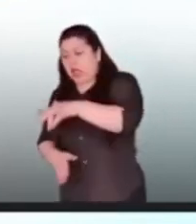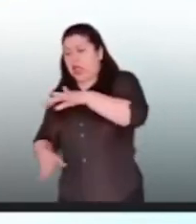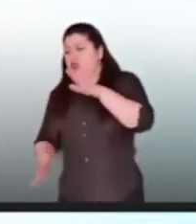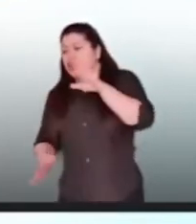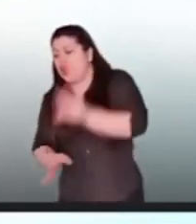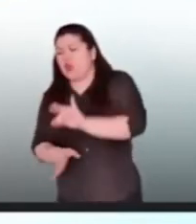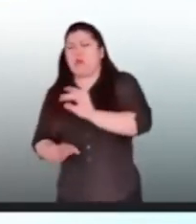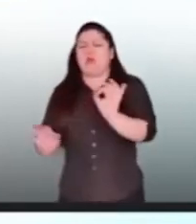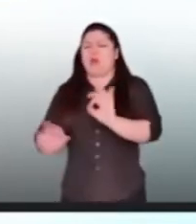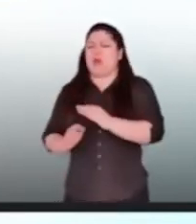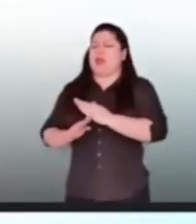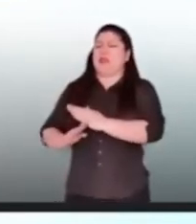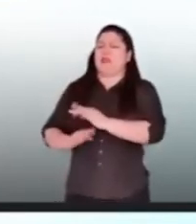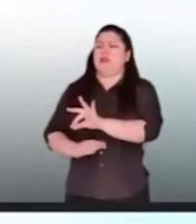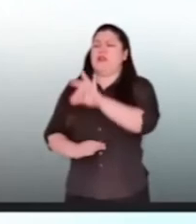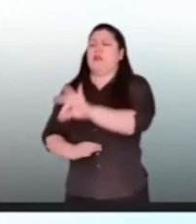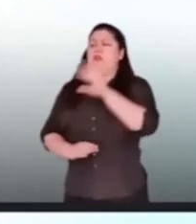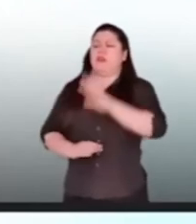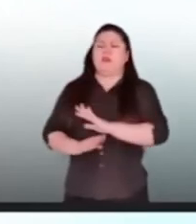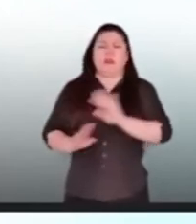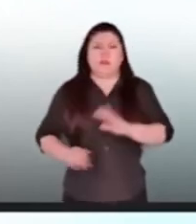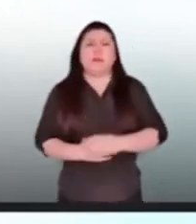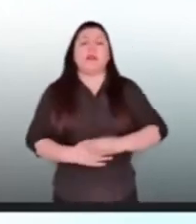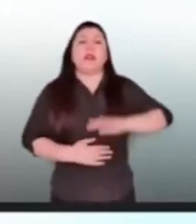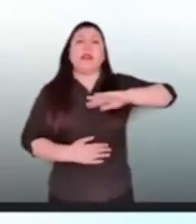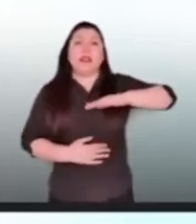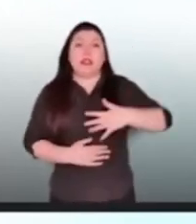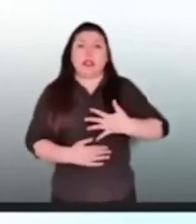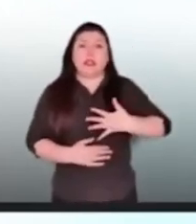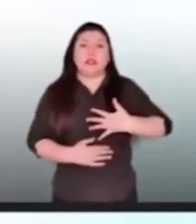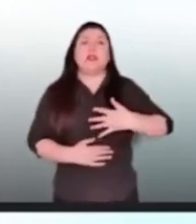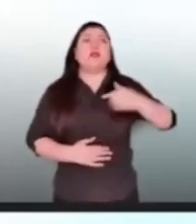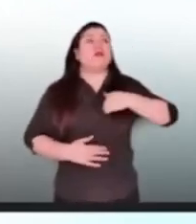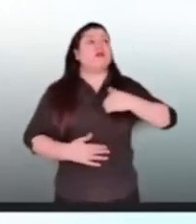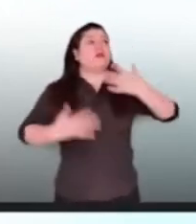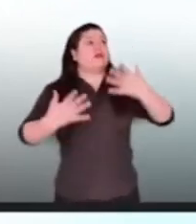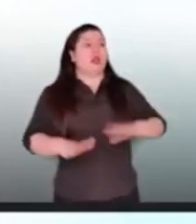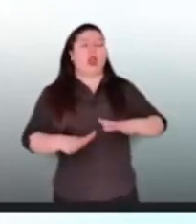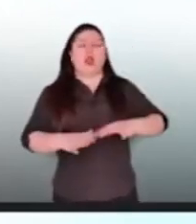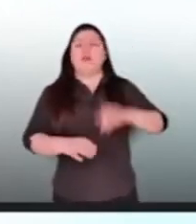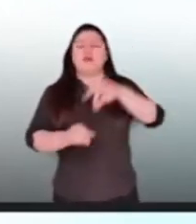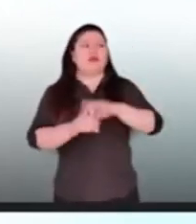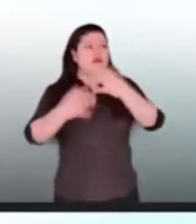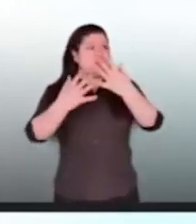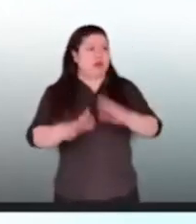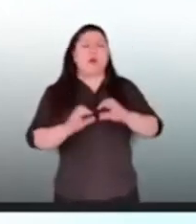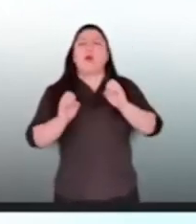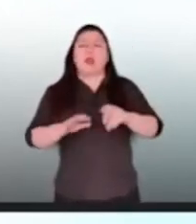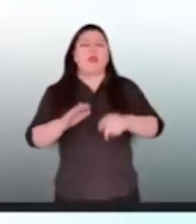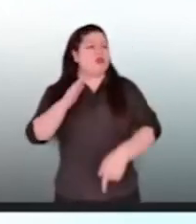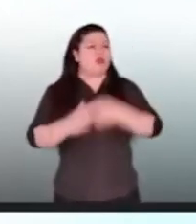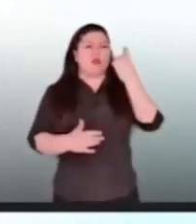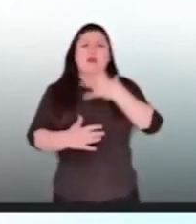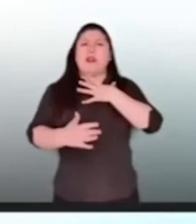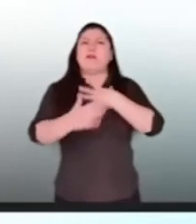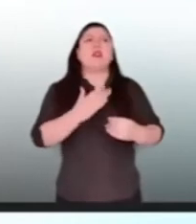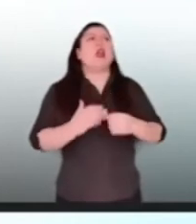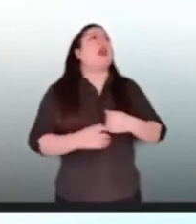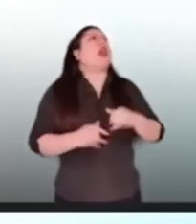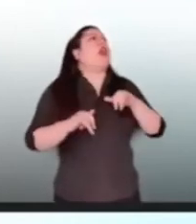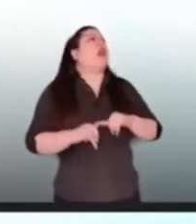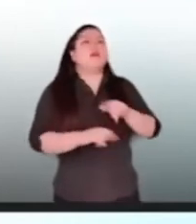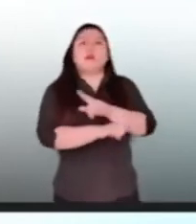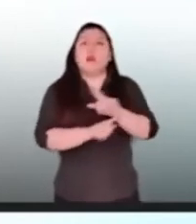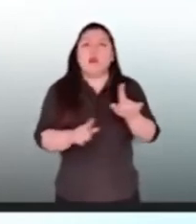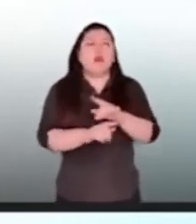Al depositar el voto en la urna, evitará el contacto con ella. Quinto, una vez ejercido su derecho al voto, saldrá del